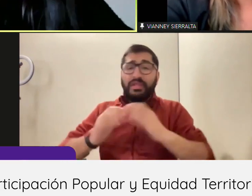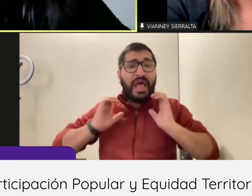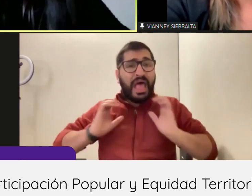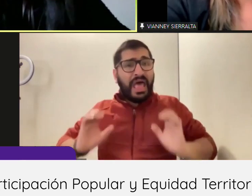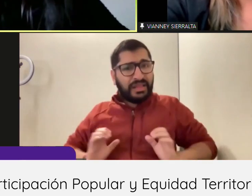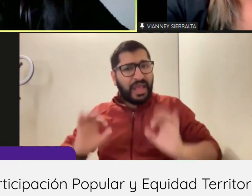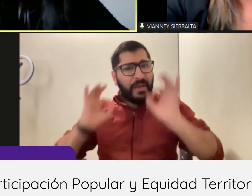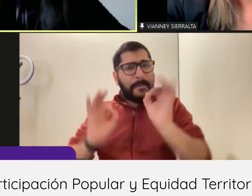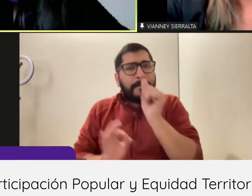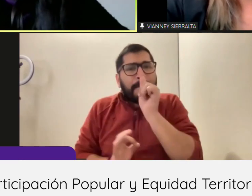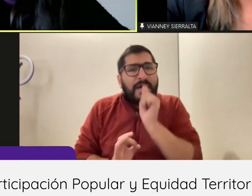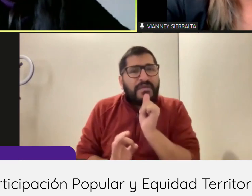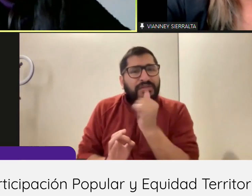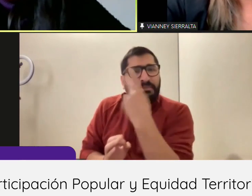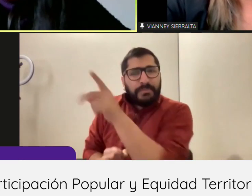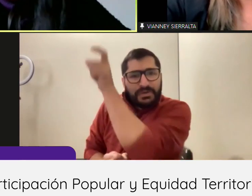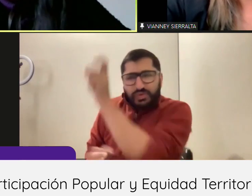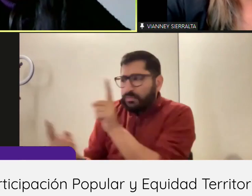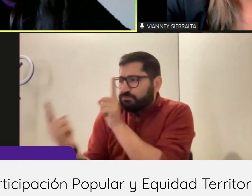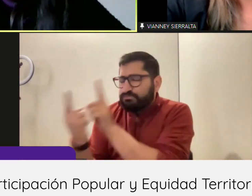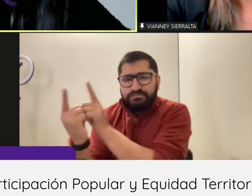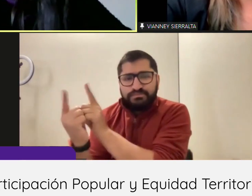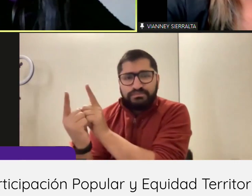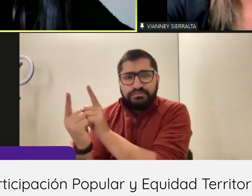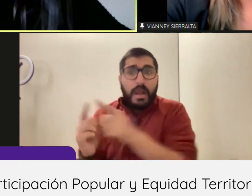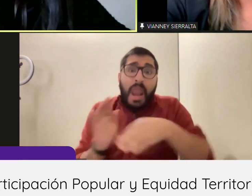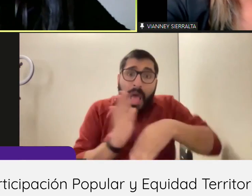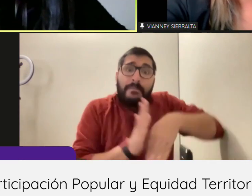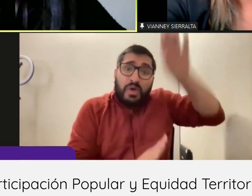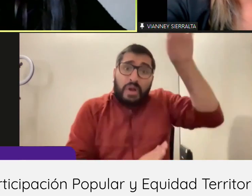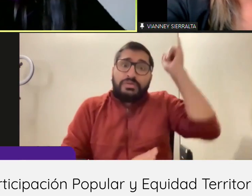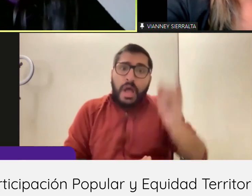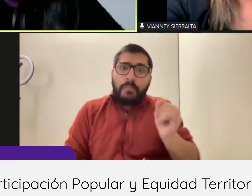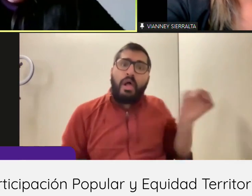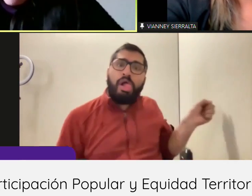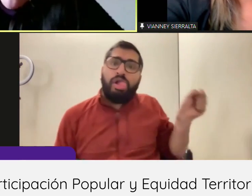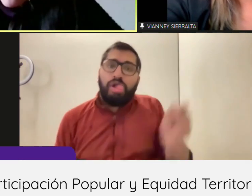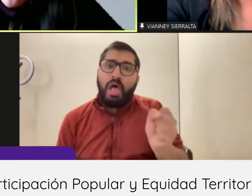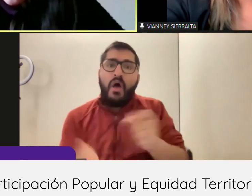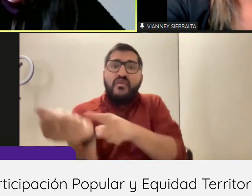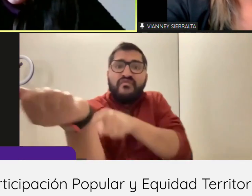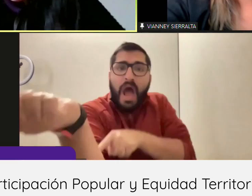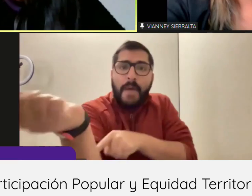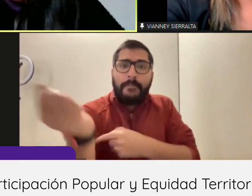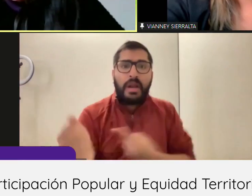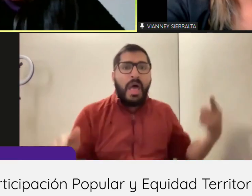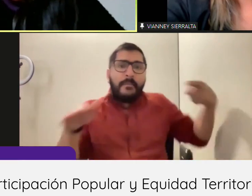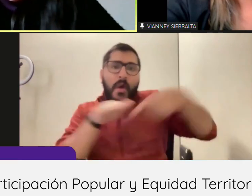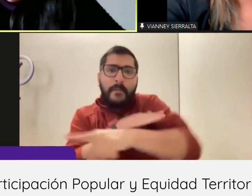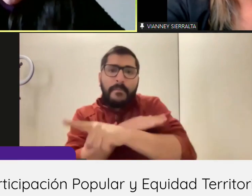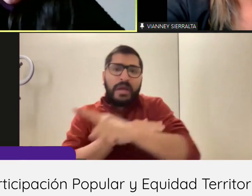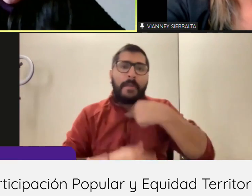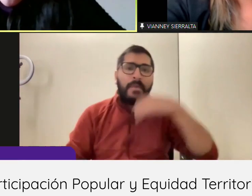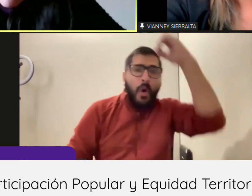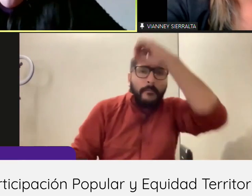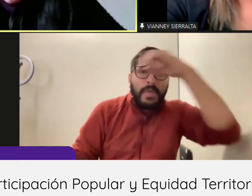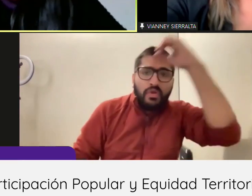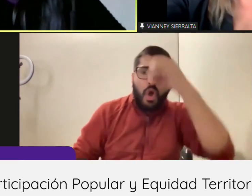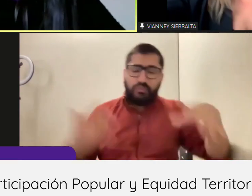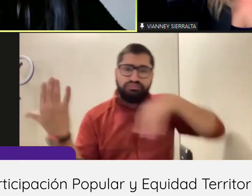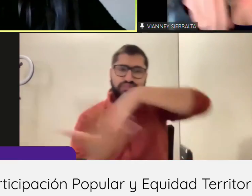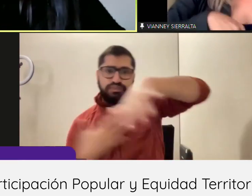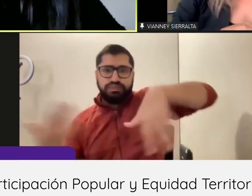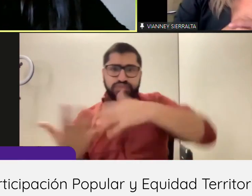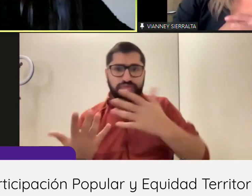Tiene que ir un intérprete para tener un acceso y tiene que ser un intérprete que, por supuesto, cumpla con la ética de ir a esta